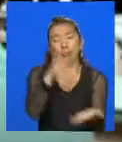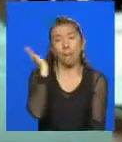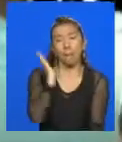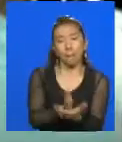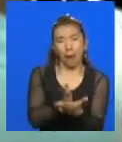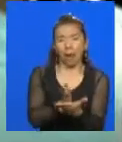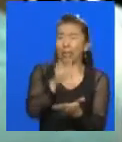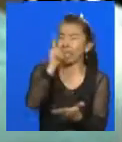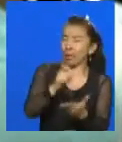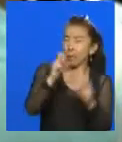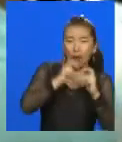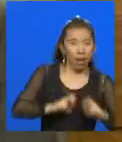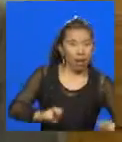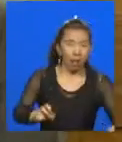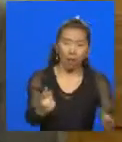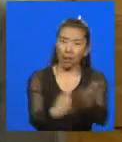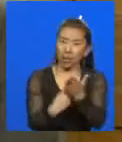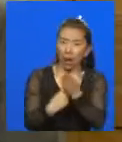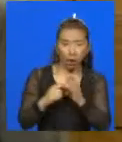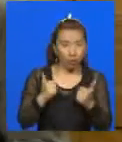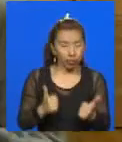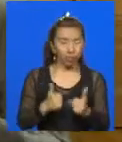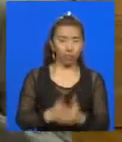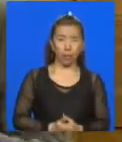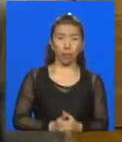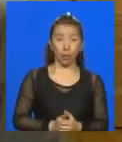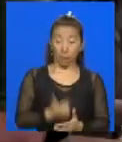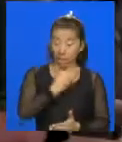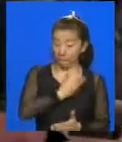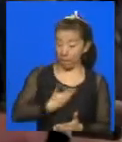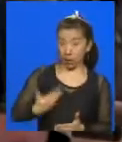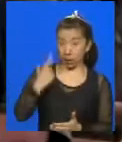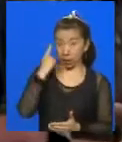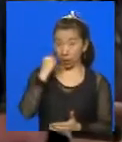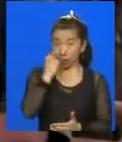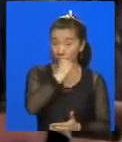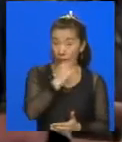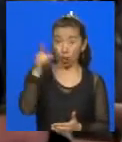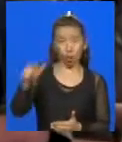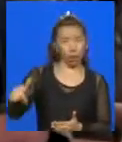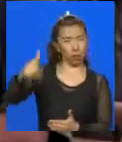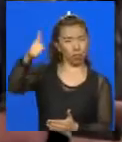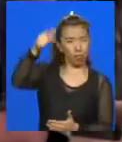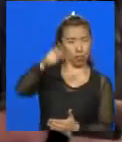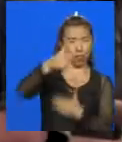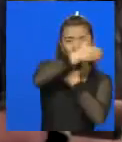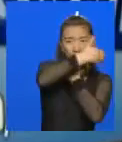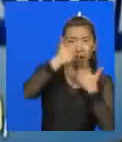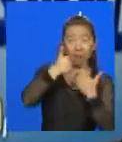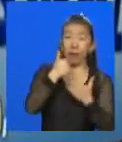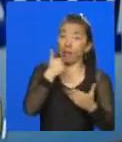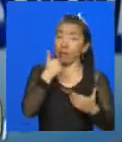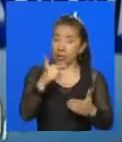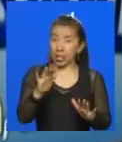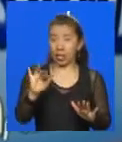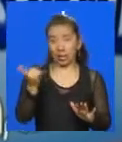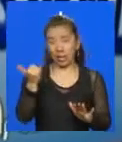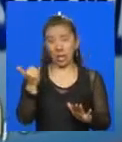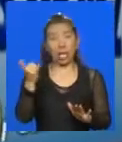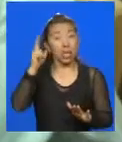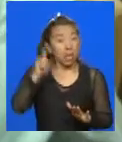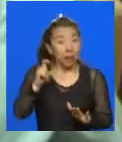con el diálogo aún así el presidente santos y el máximo comandante de las farc timoleón jiménez han sido claros que llegarán hasta lo último